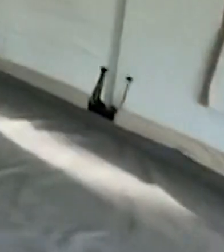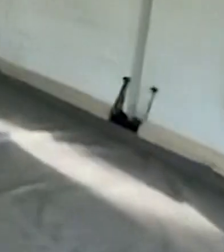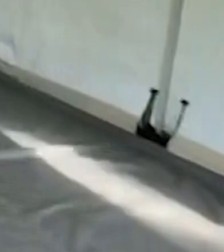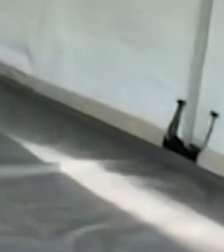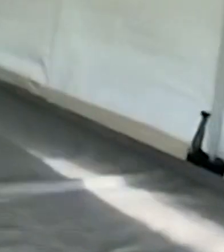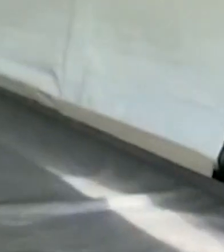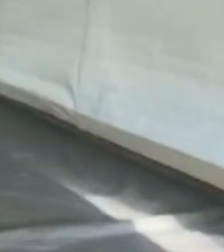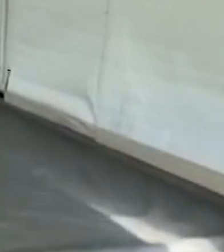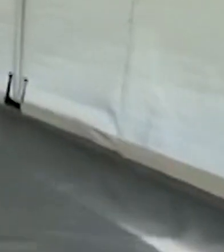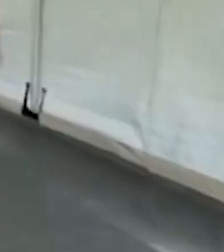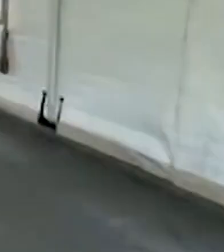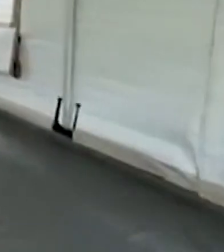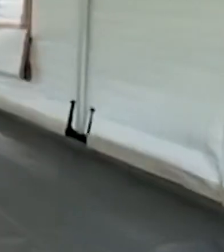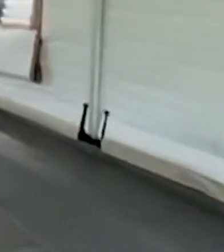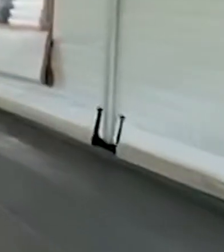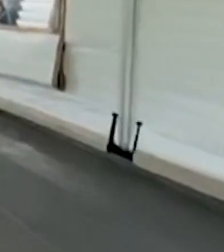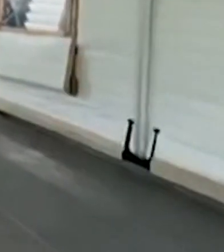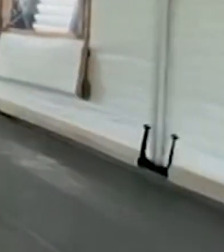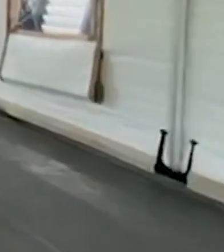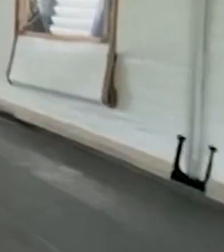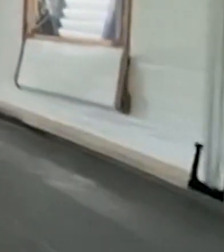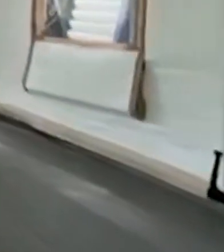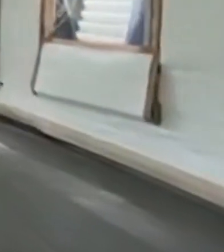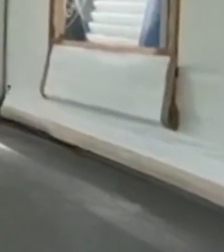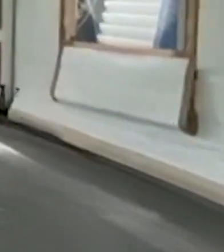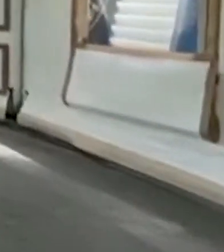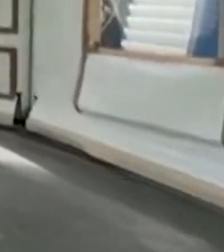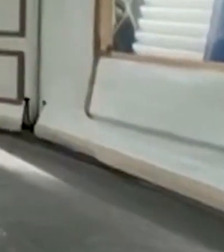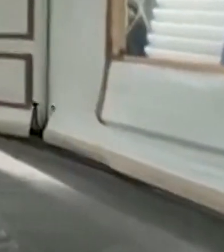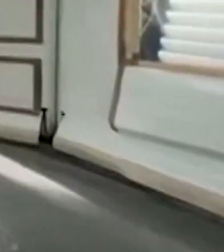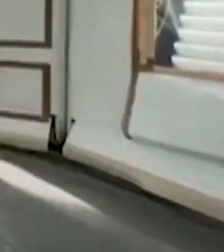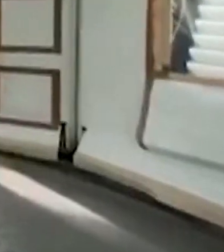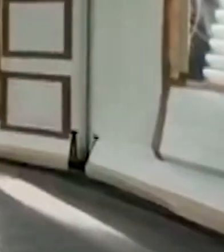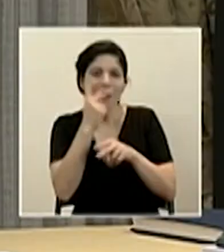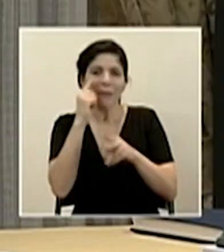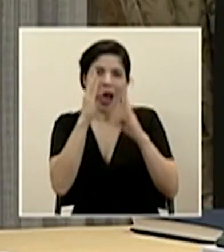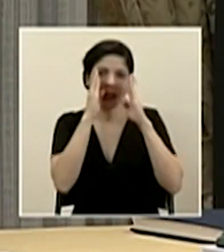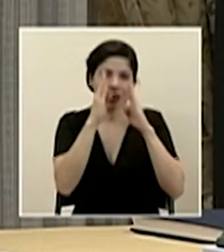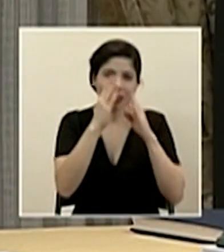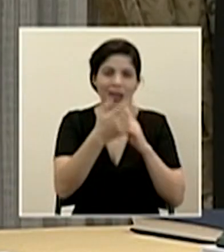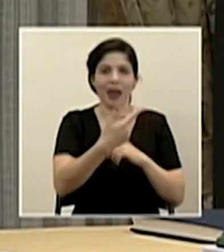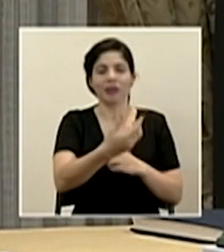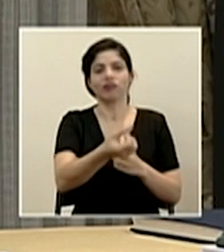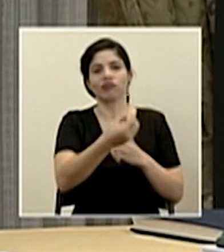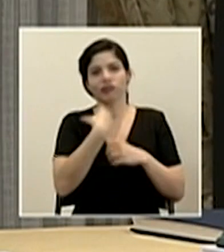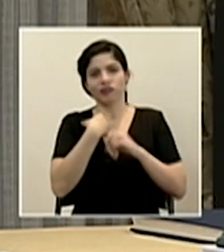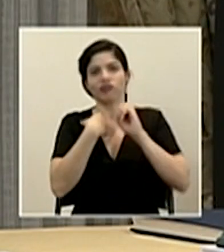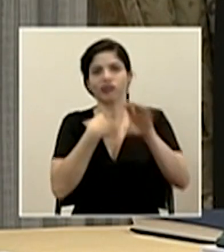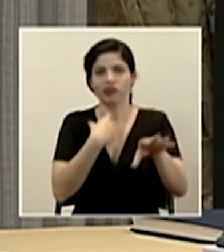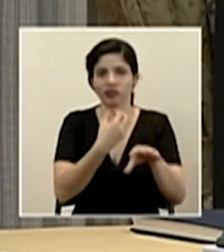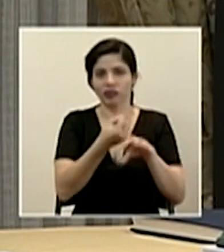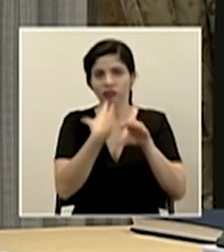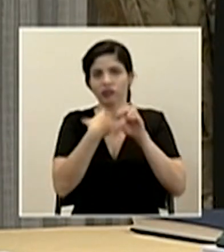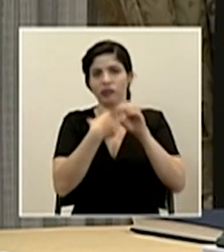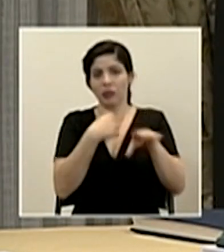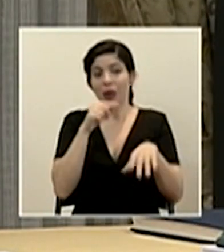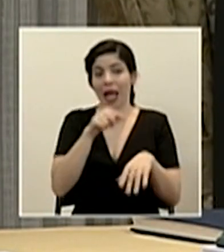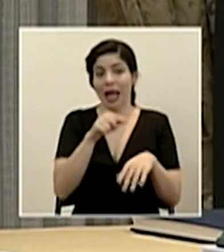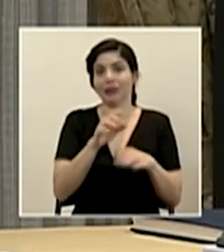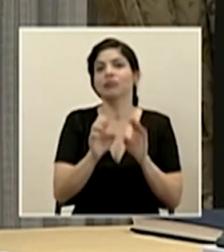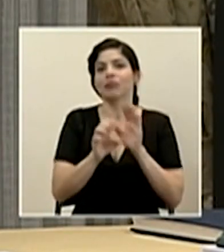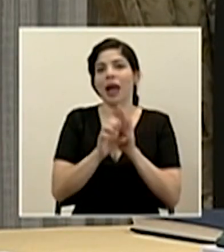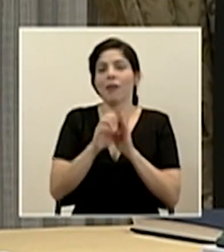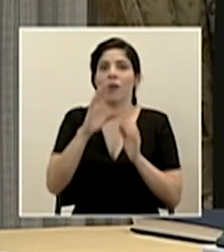demuestra el trabajo interinstitucional que ha venido haciendo la entidad para atender la emergencia. Esto es un ejemplo de la Caja